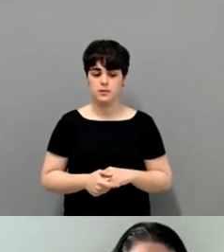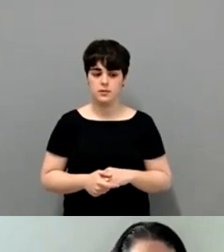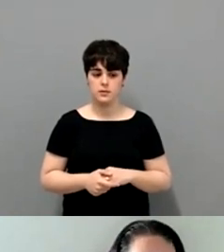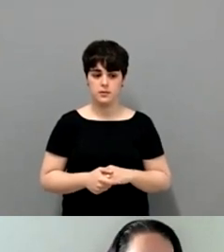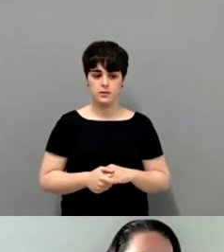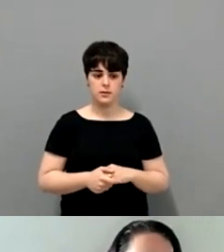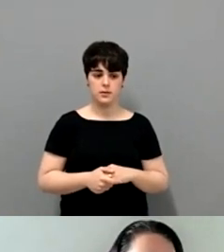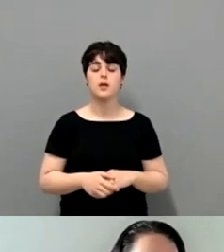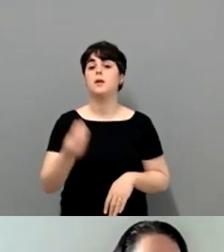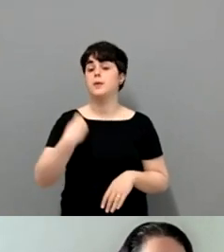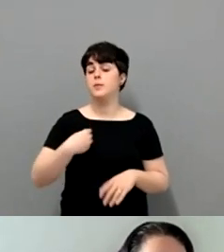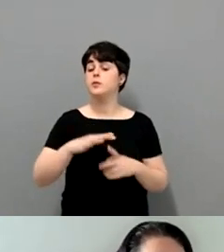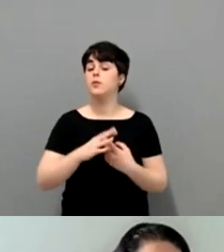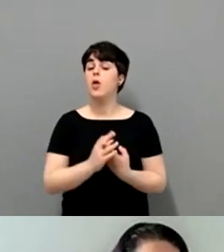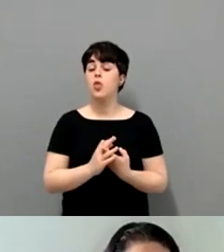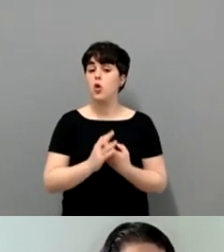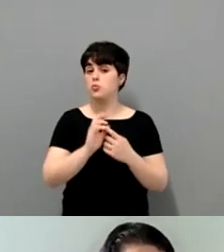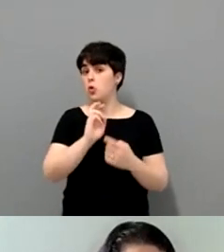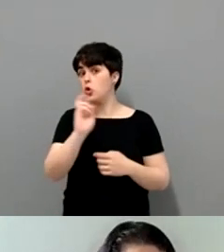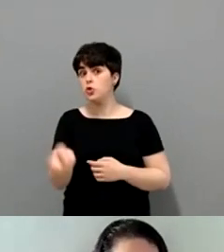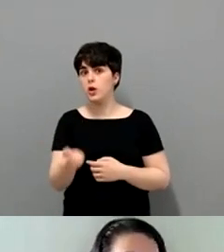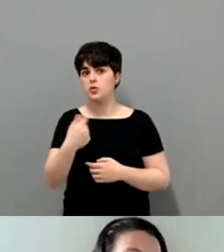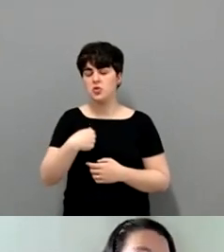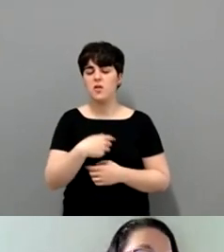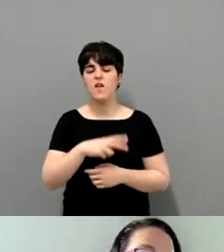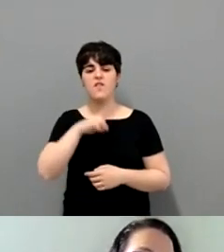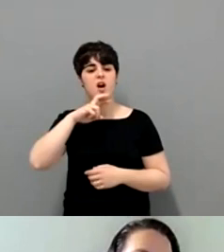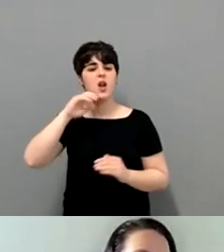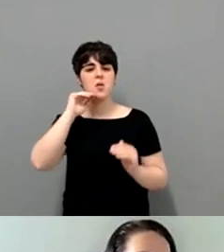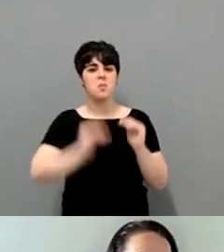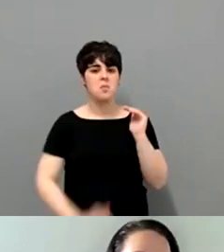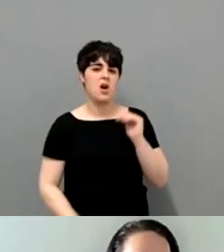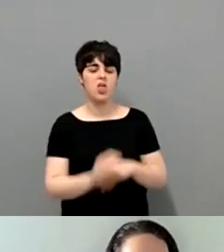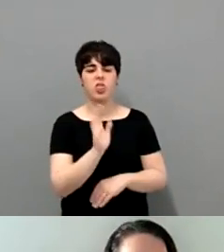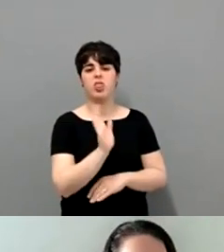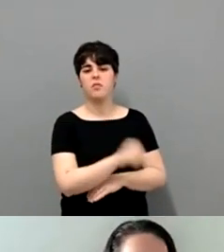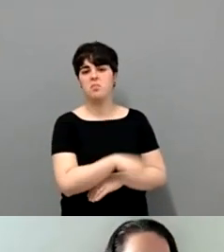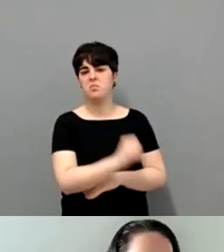En caso contrario, me siento menospreciada e infravalorada.